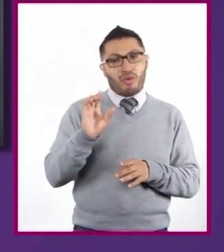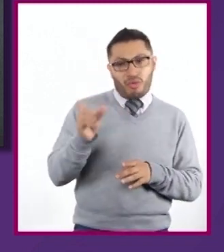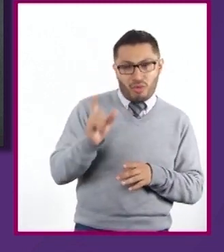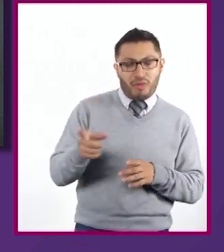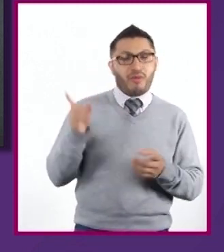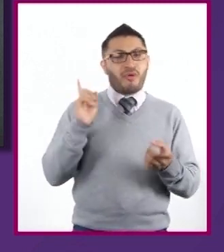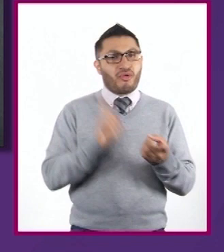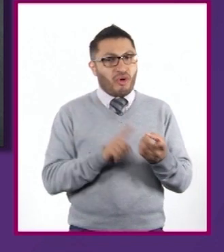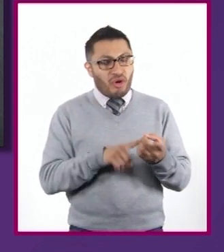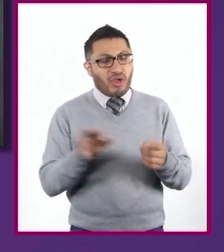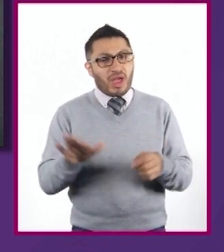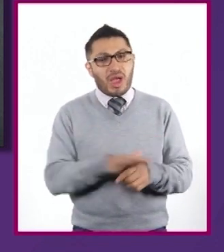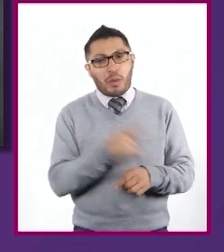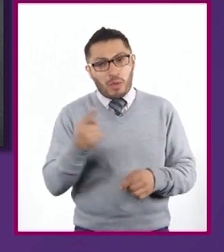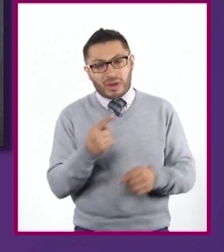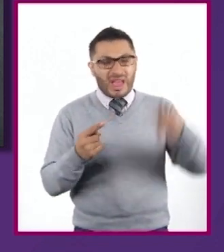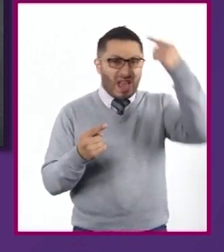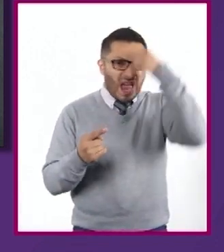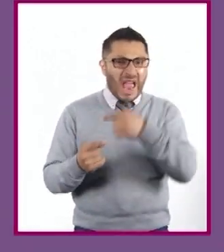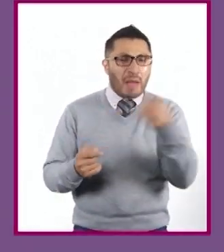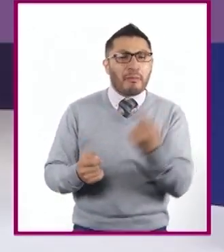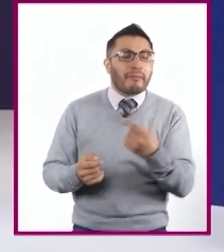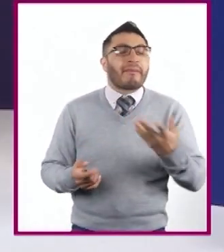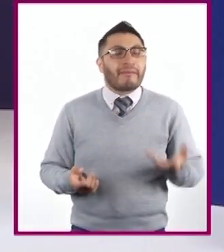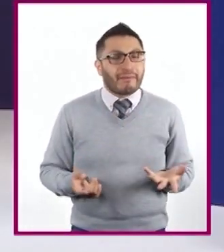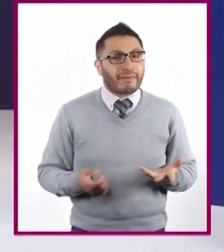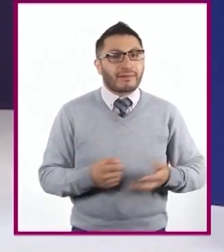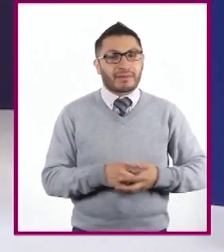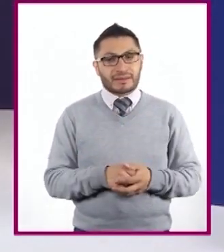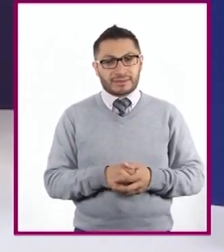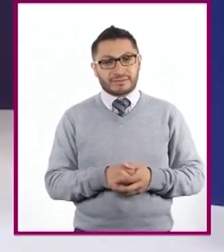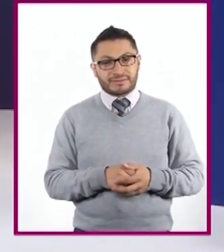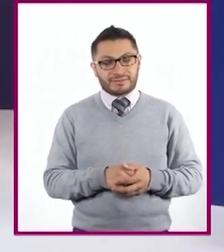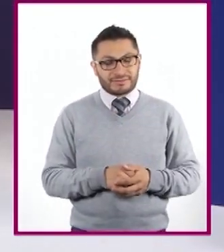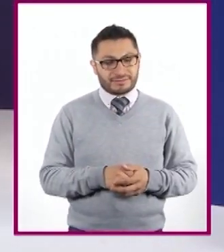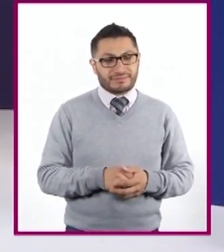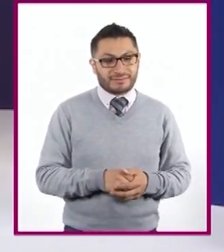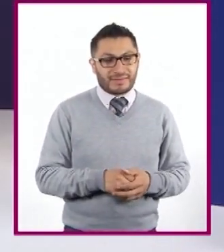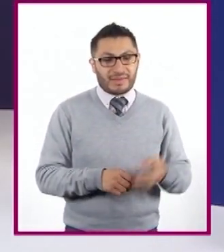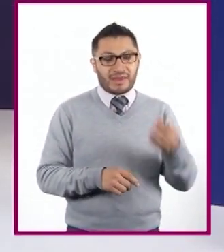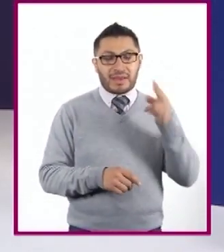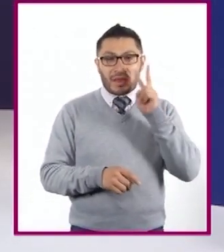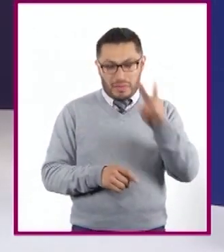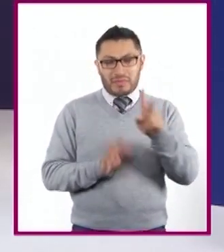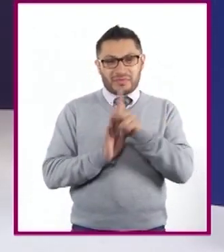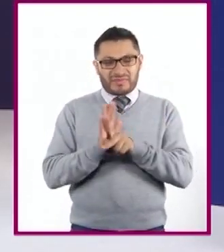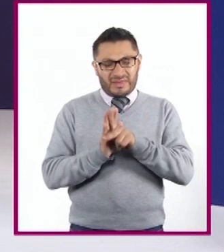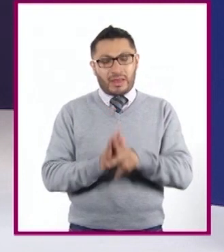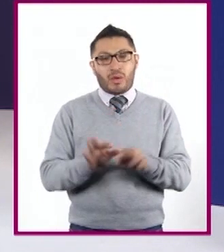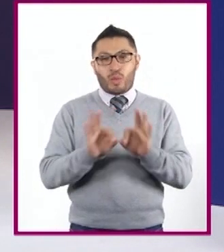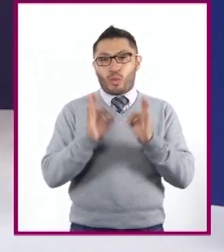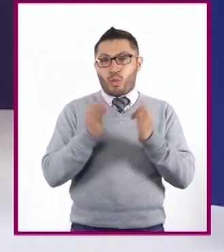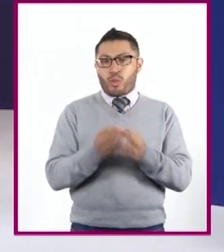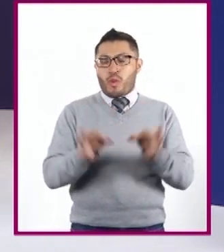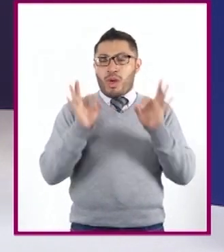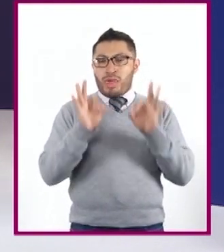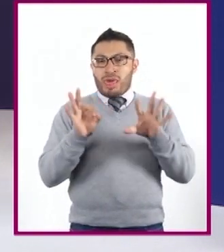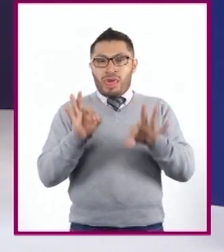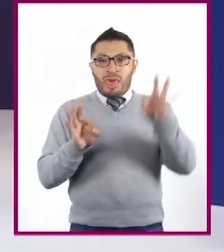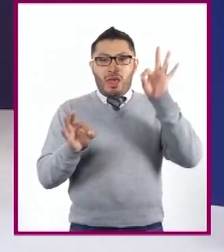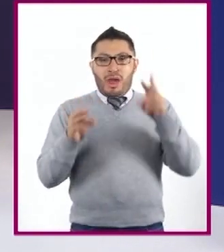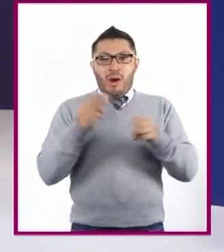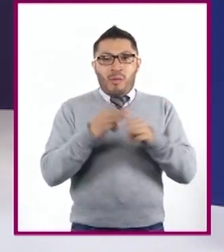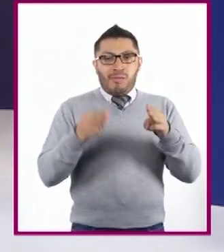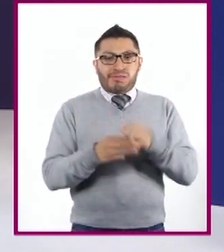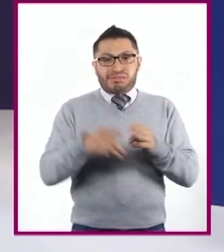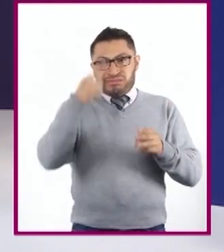¿dónde?, ¿por qué? ¿Y para qué? Como acabamos de ver en el video, una buena estrategia de selección de